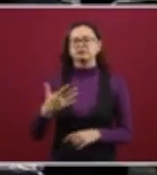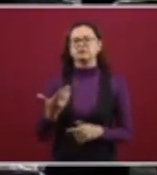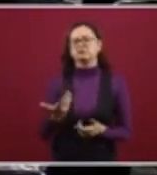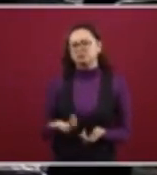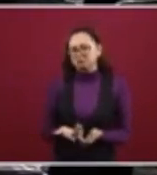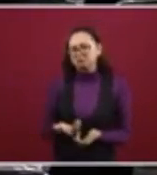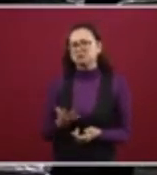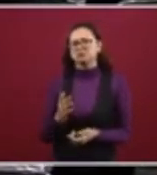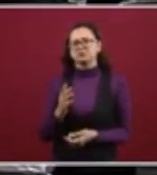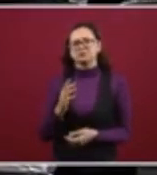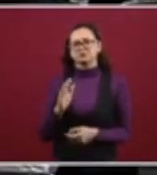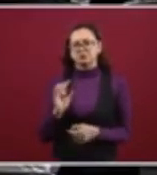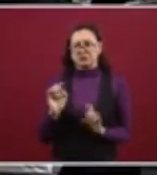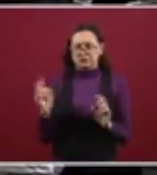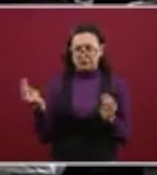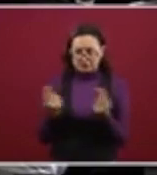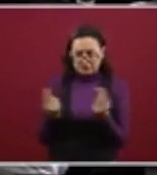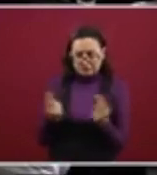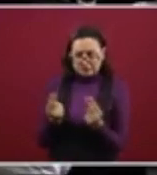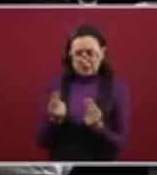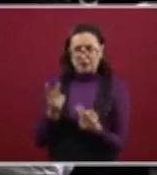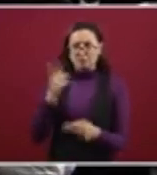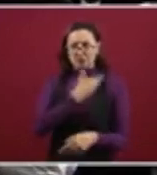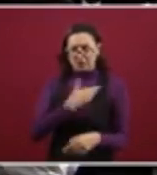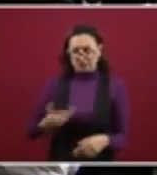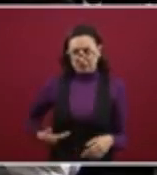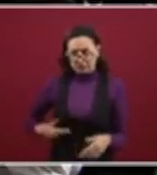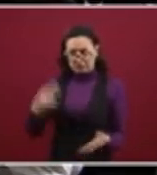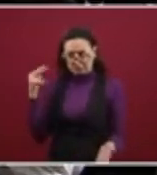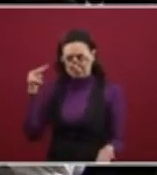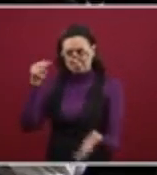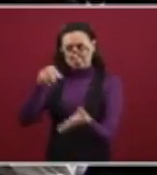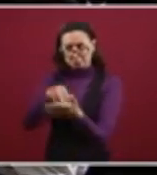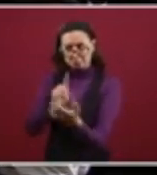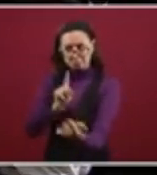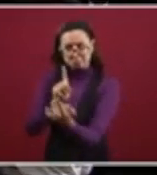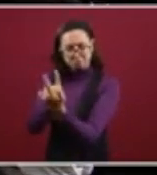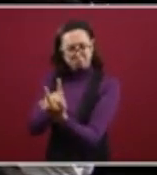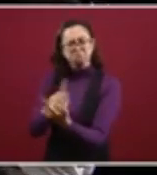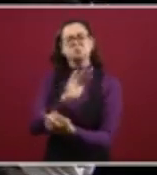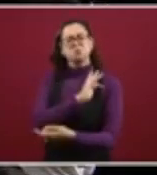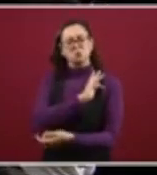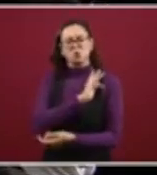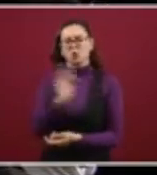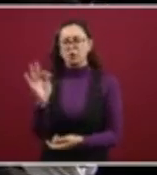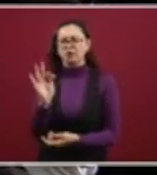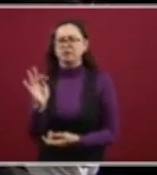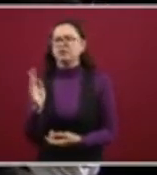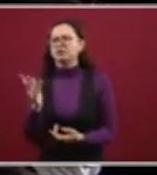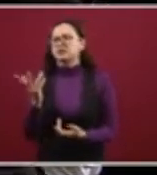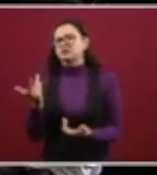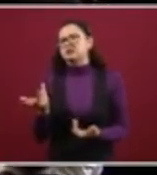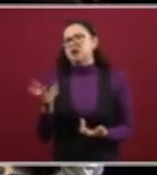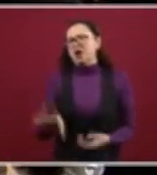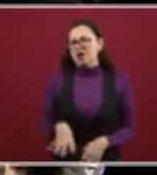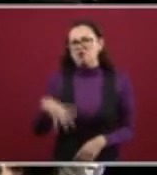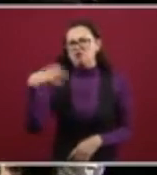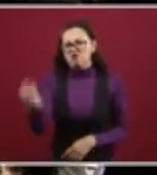una interlocución con ellos en función precisamente de que no es a través de la coerción o de la